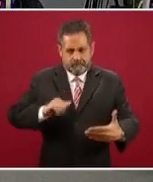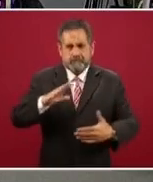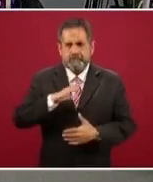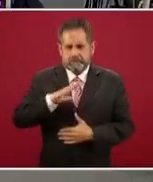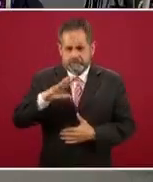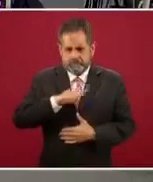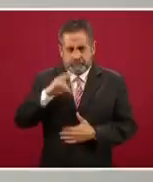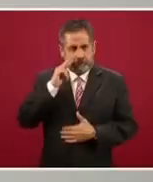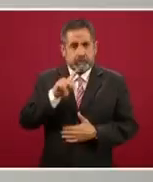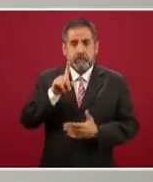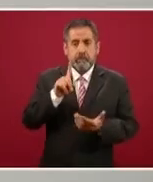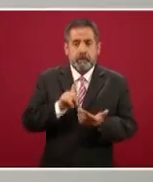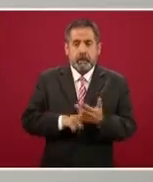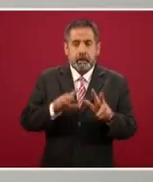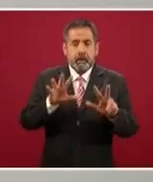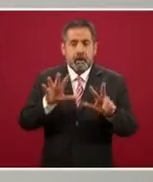que